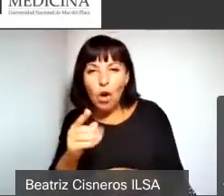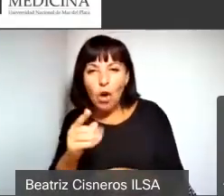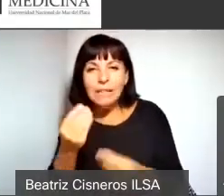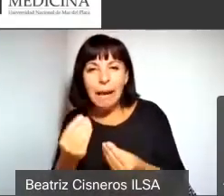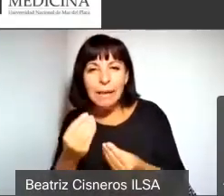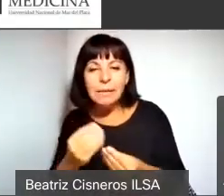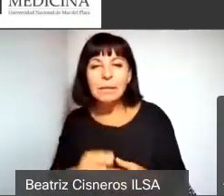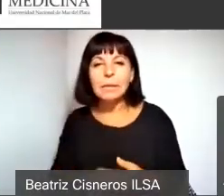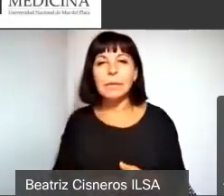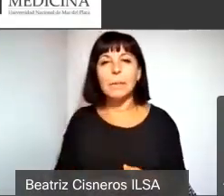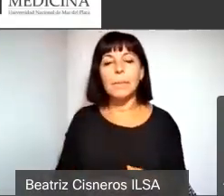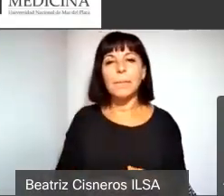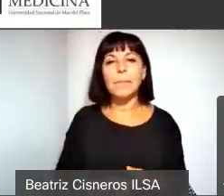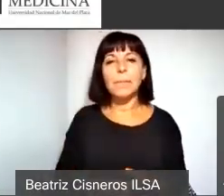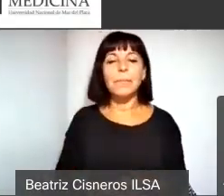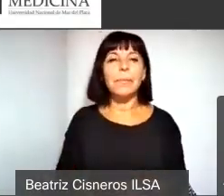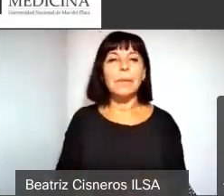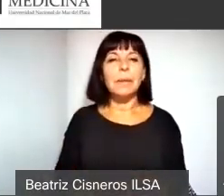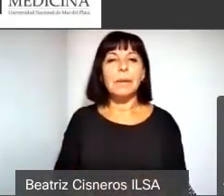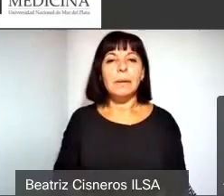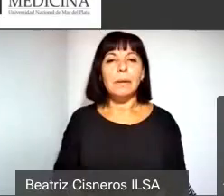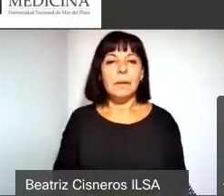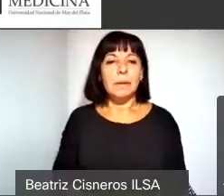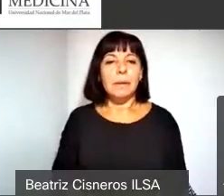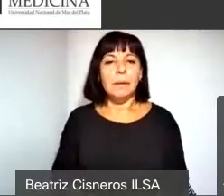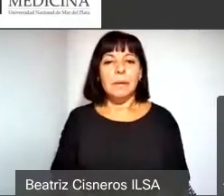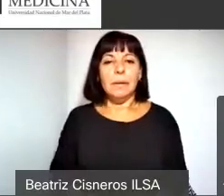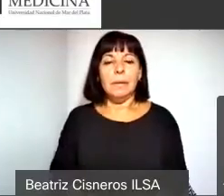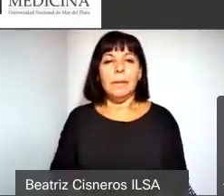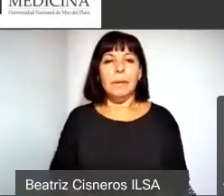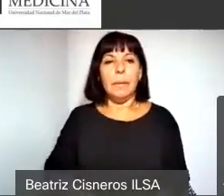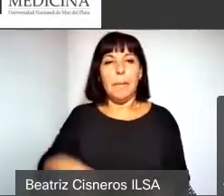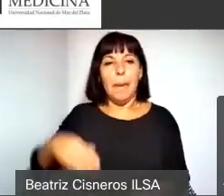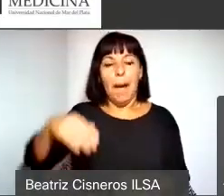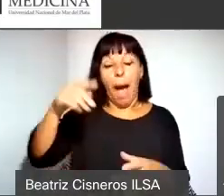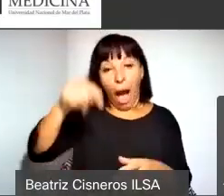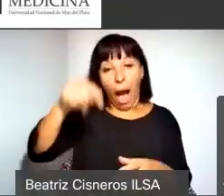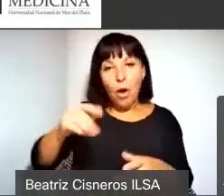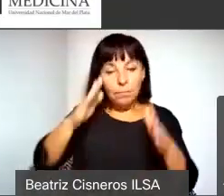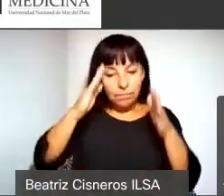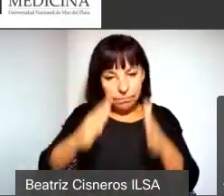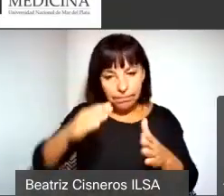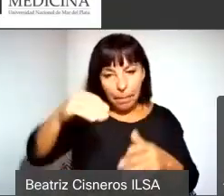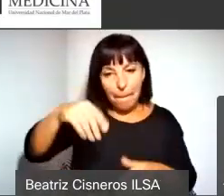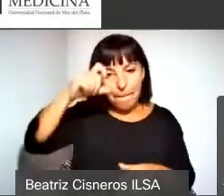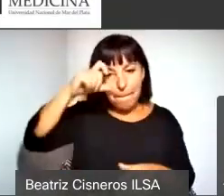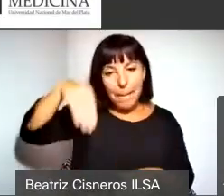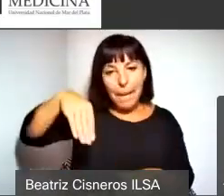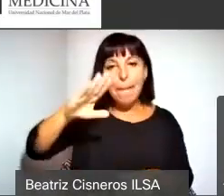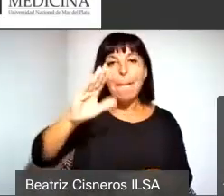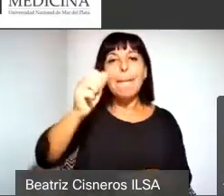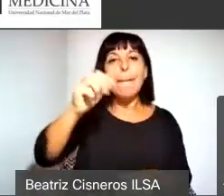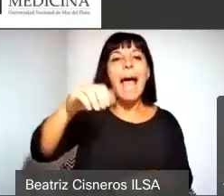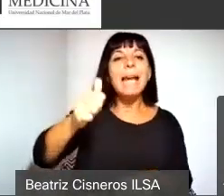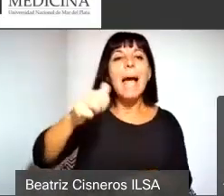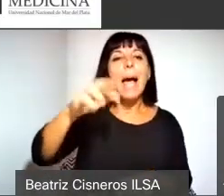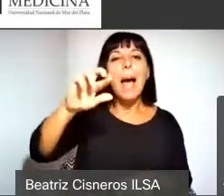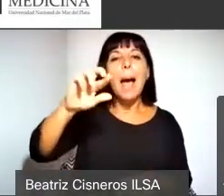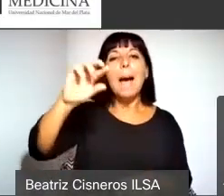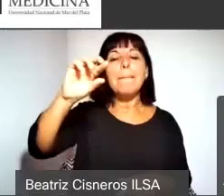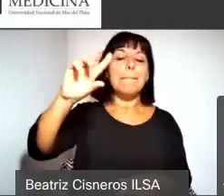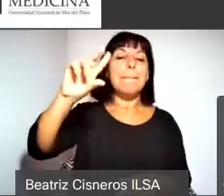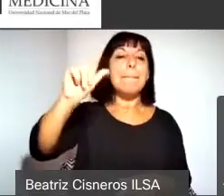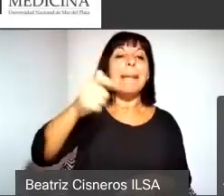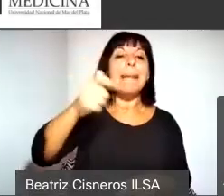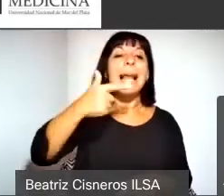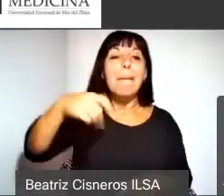¿sí? Bueno, ahora hablando sobre la membrana plasmática. La membrana plasmática presenta fosfolípidos